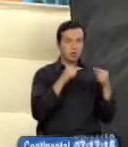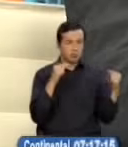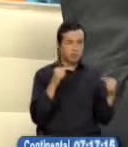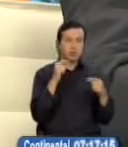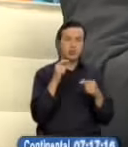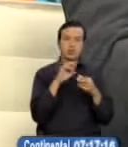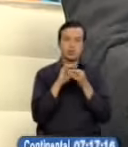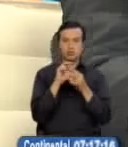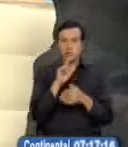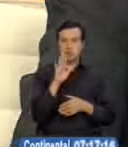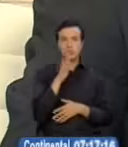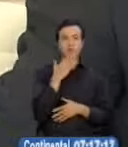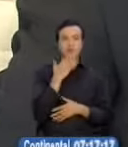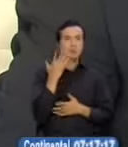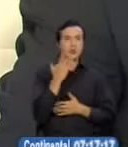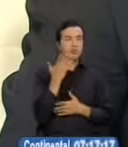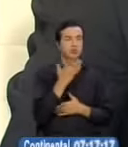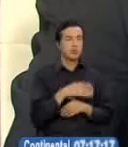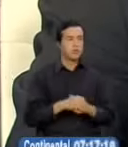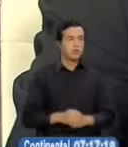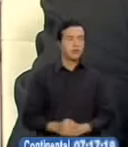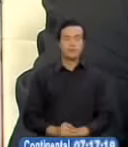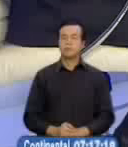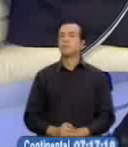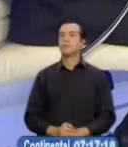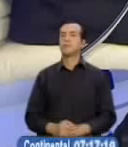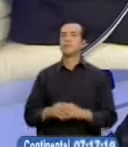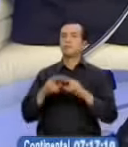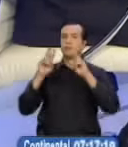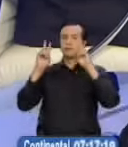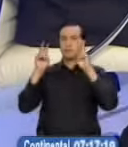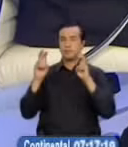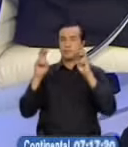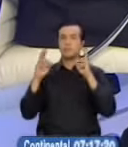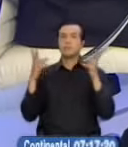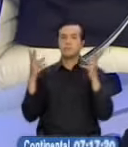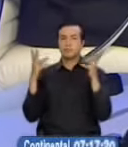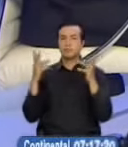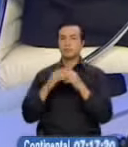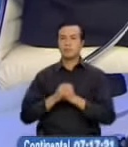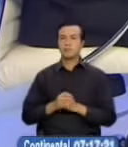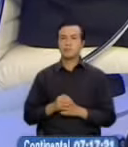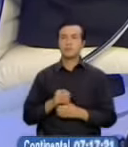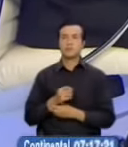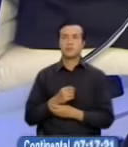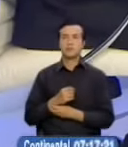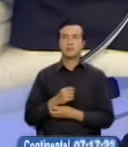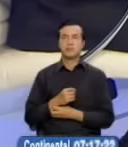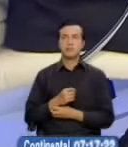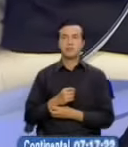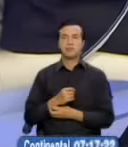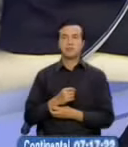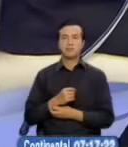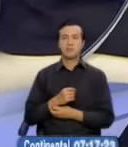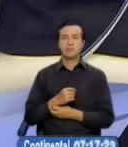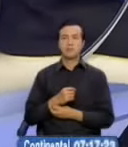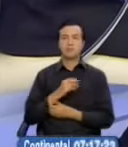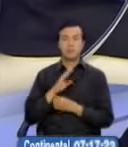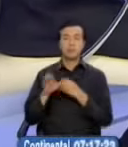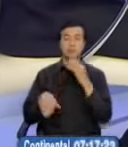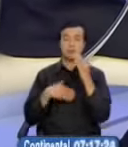y eventualmente de los candidatos del oficialismo. Bueno, respecto a lo que señala Jorge, yo creo que para